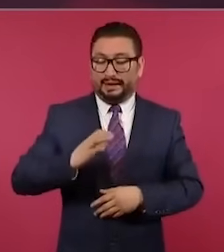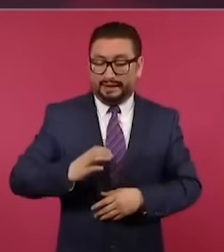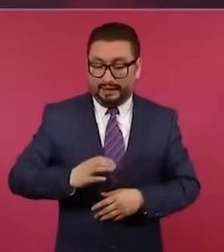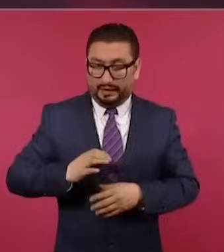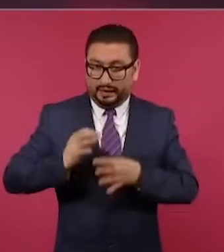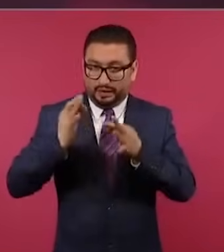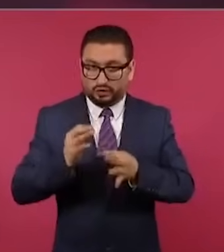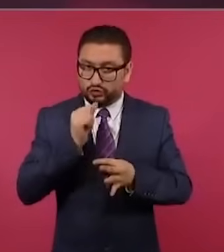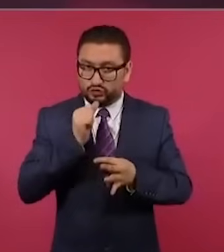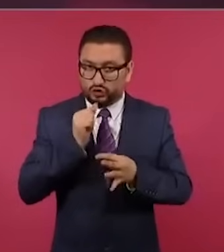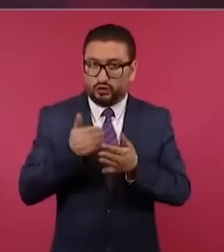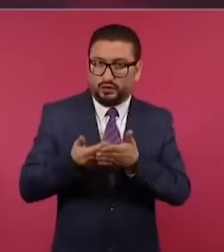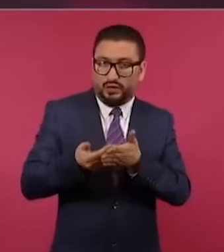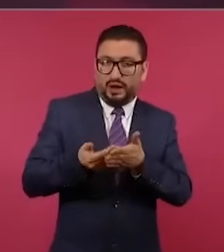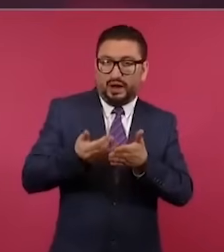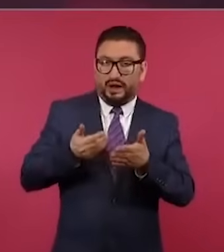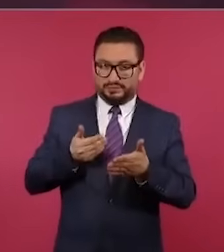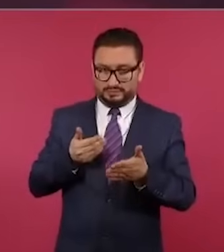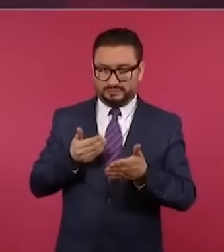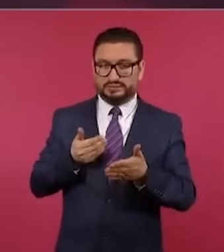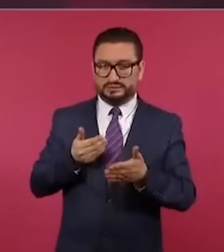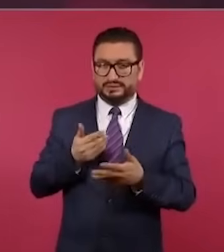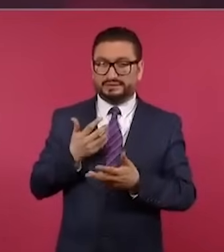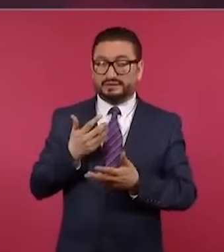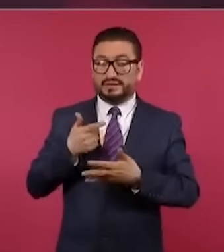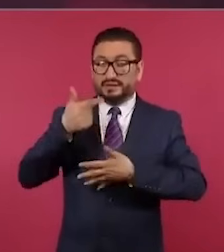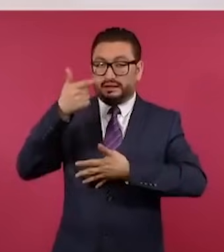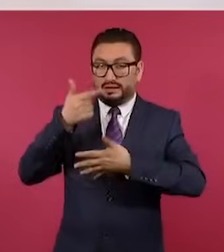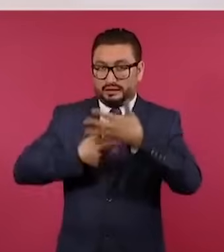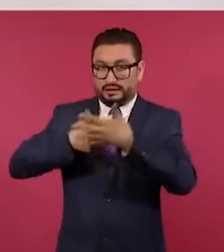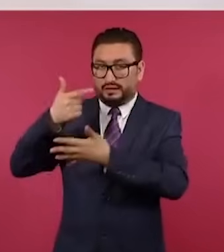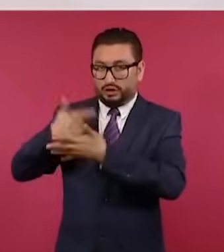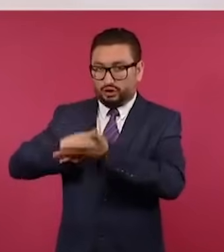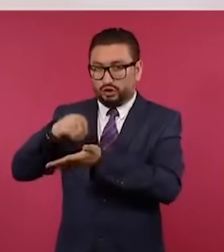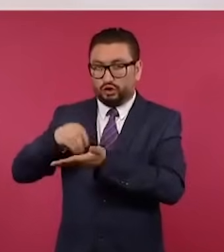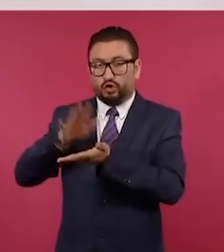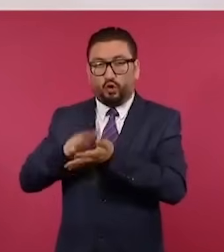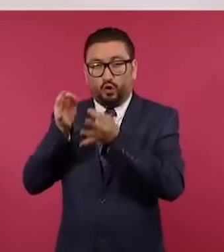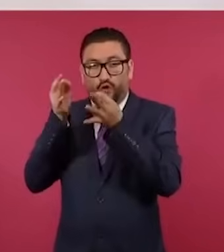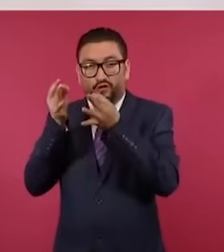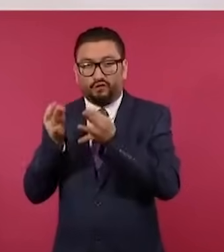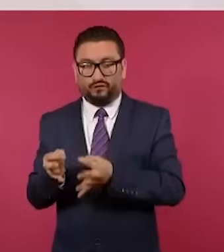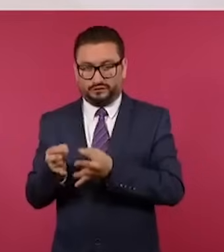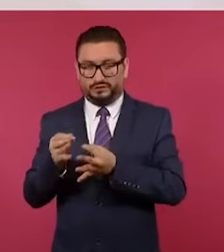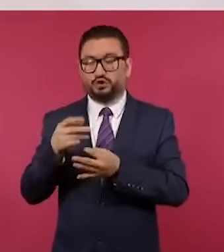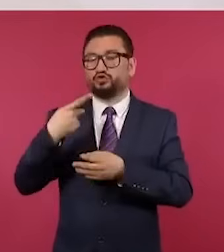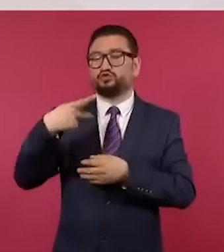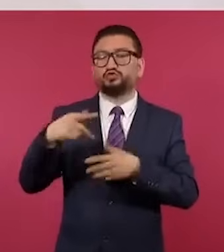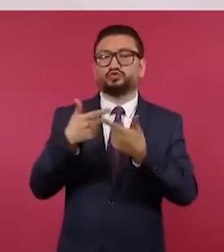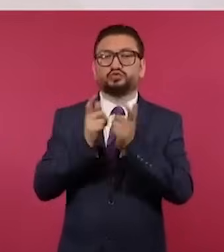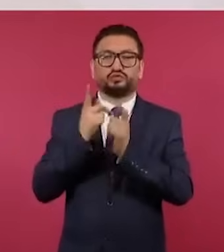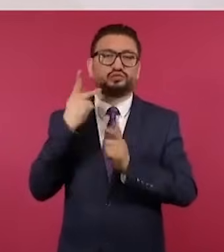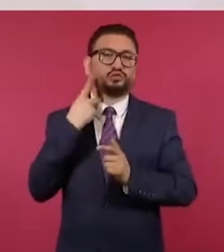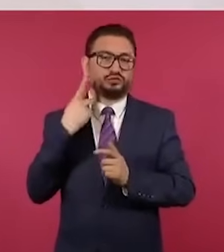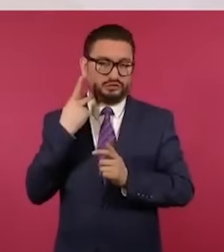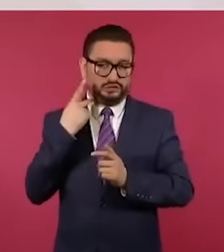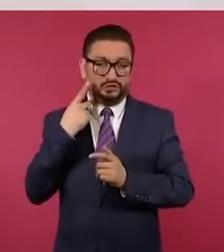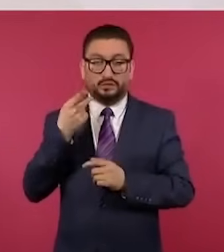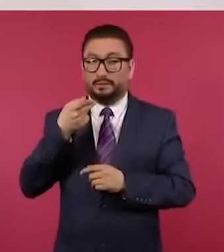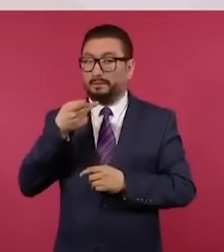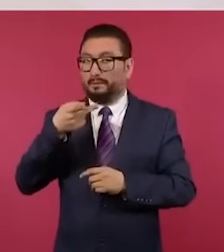decir, personas que estaban registrados oficialmente ante sus partidos, pero